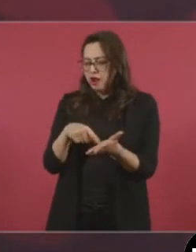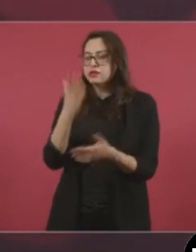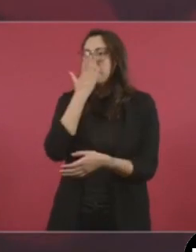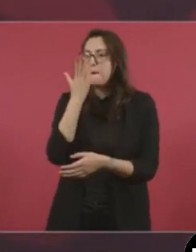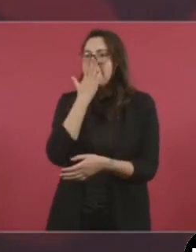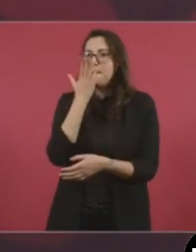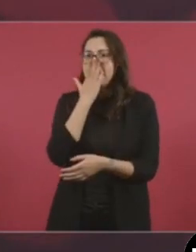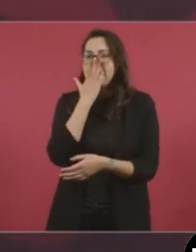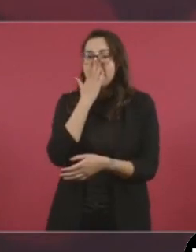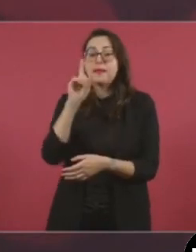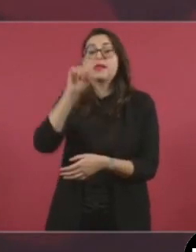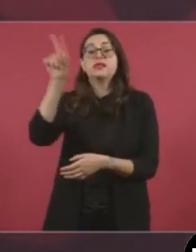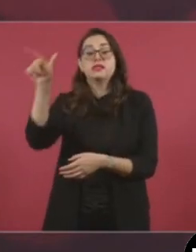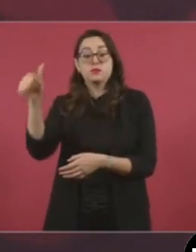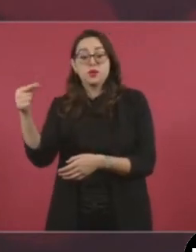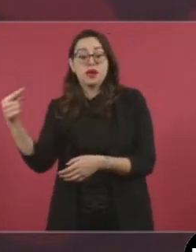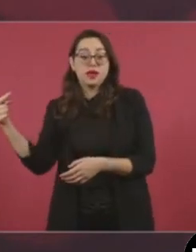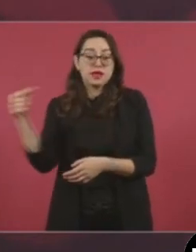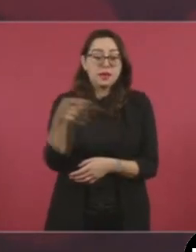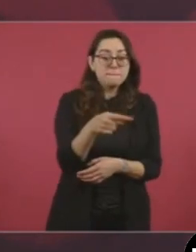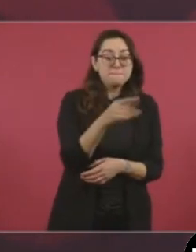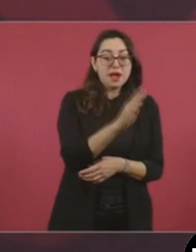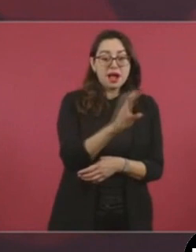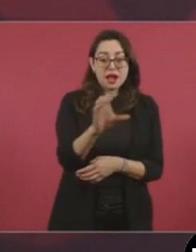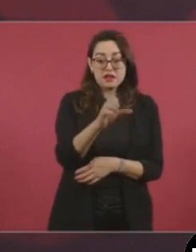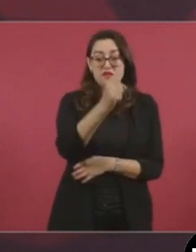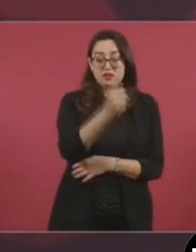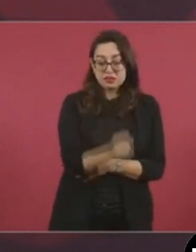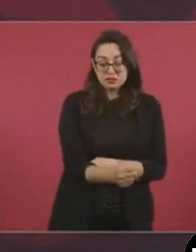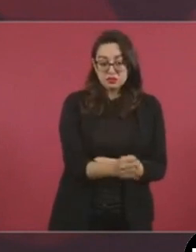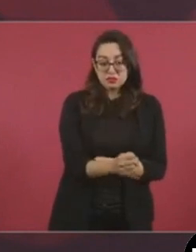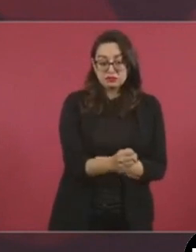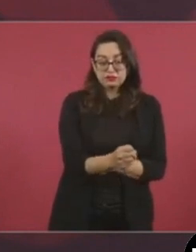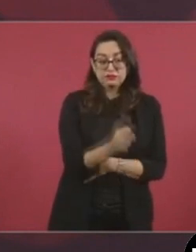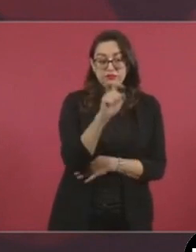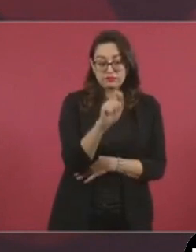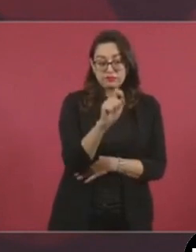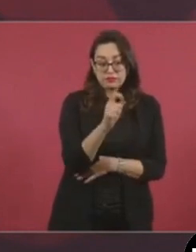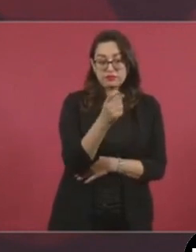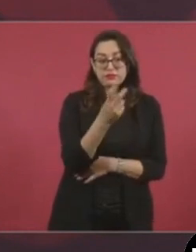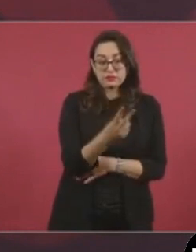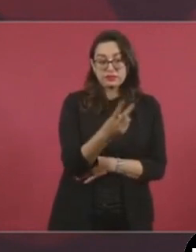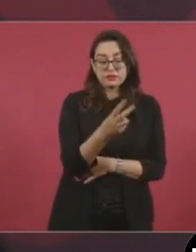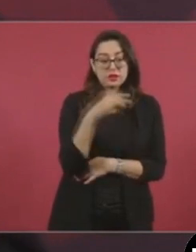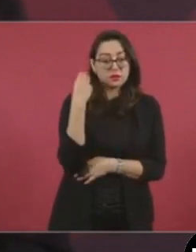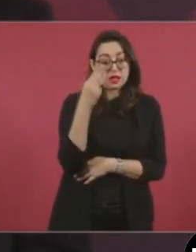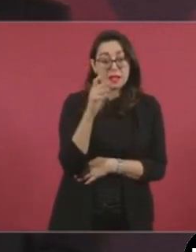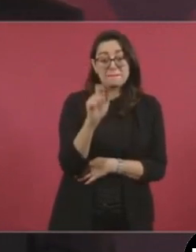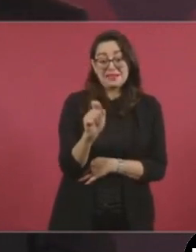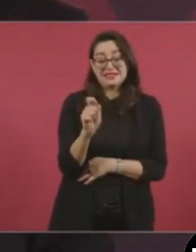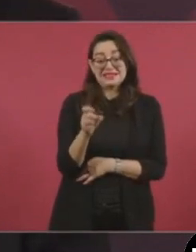Sonora, y de Sonora a Baja California Sur el 22, y el